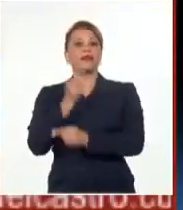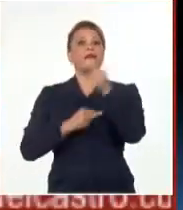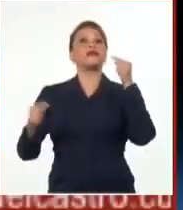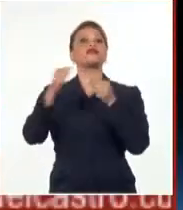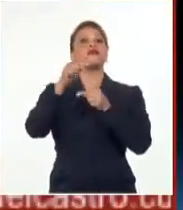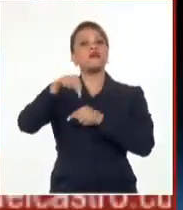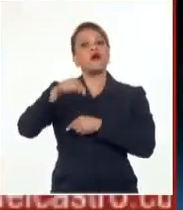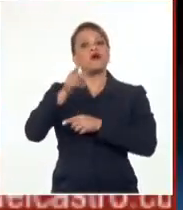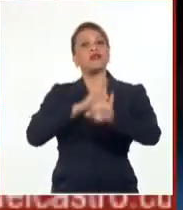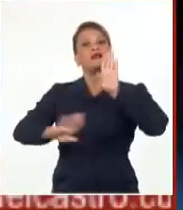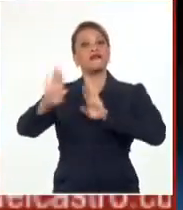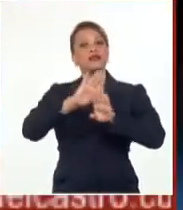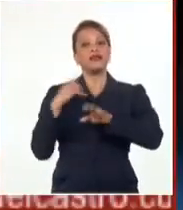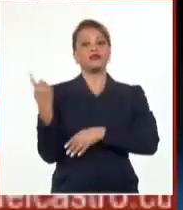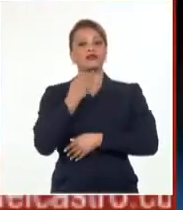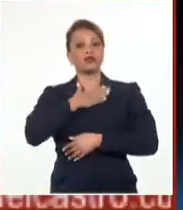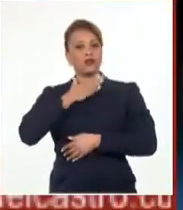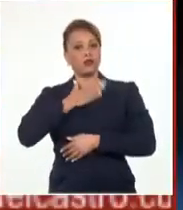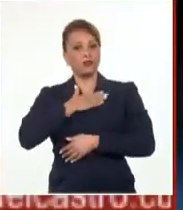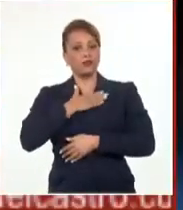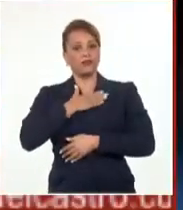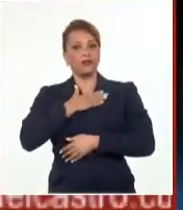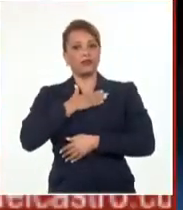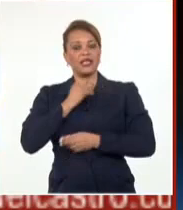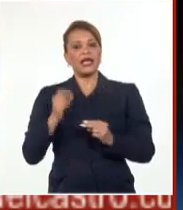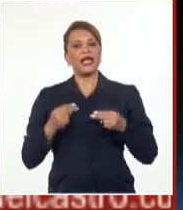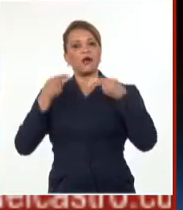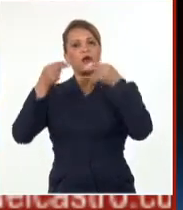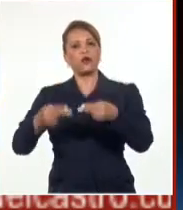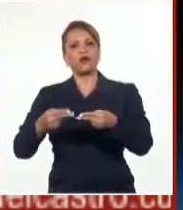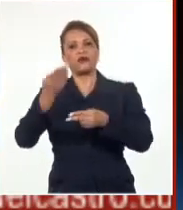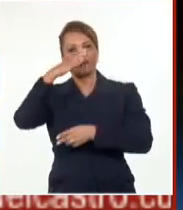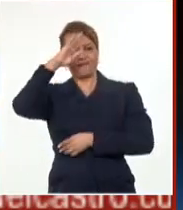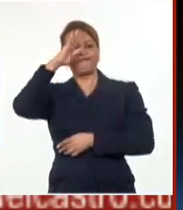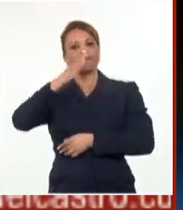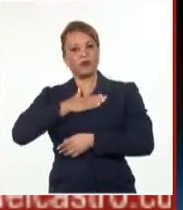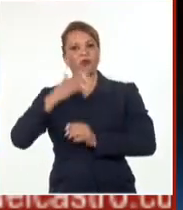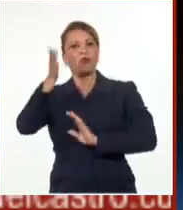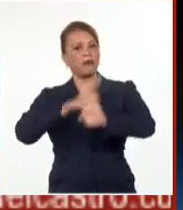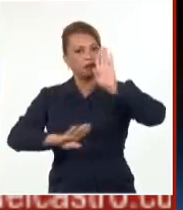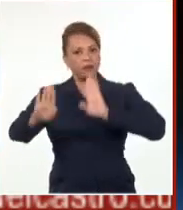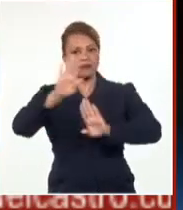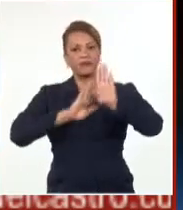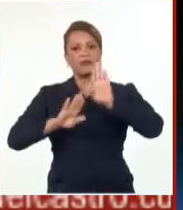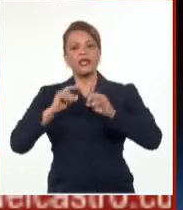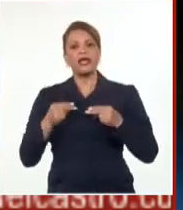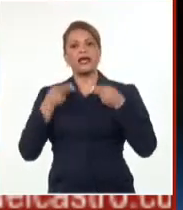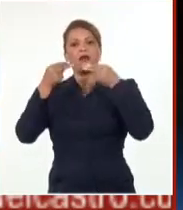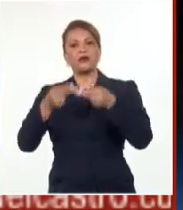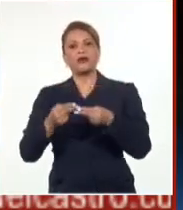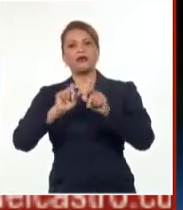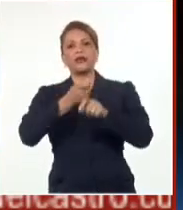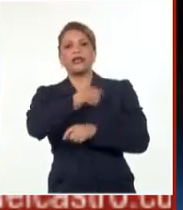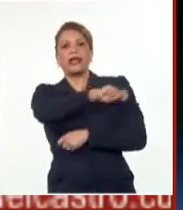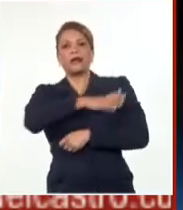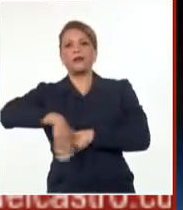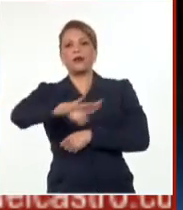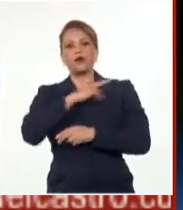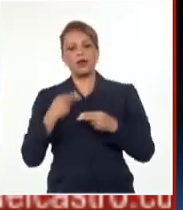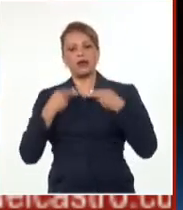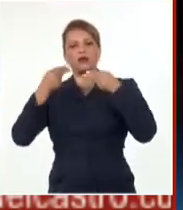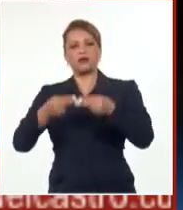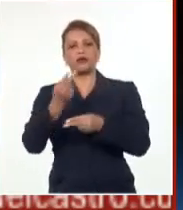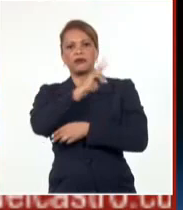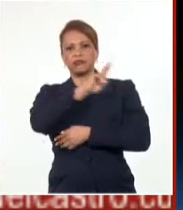estamos defendiendo. El honor de nuestra patria, el honor de nuestro pueblo, el honor de